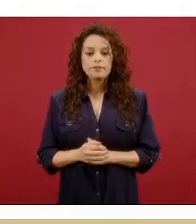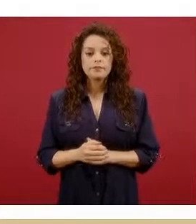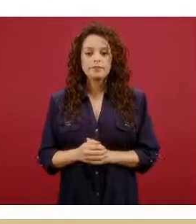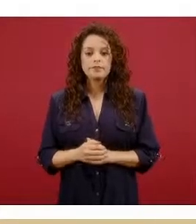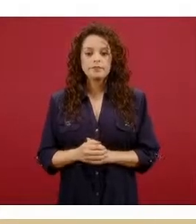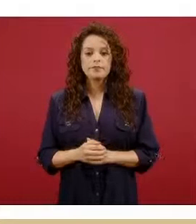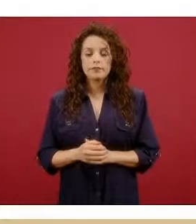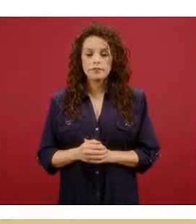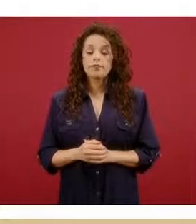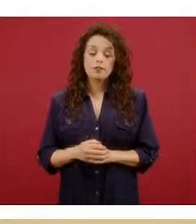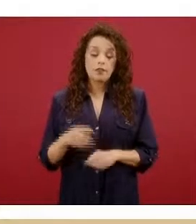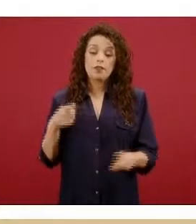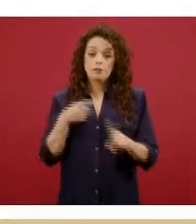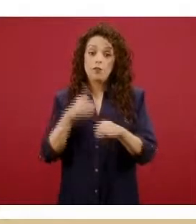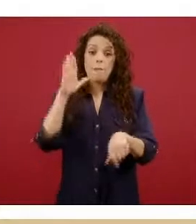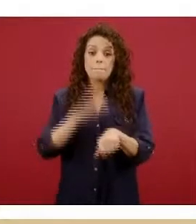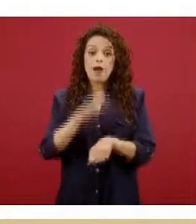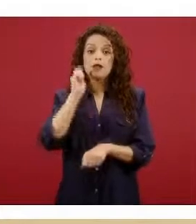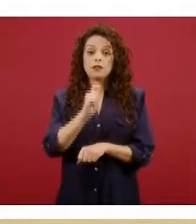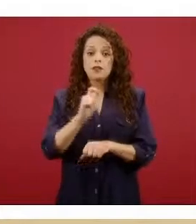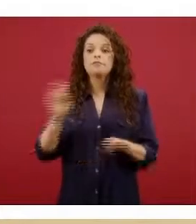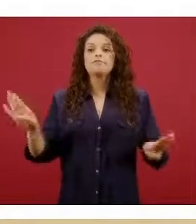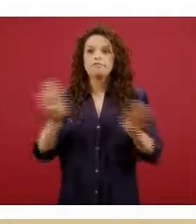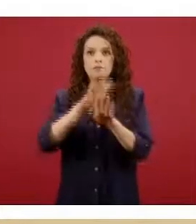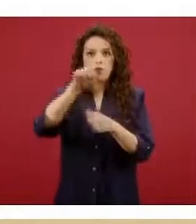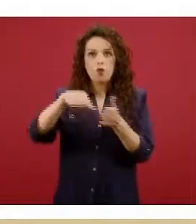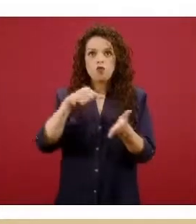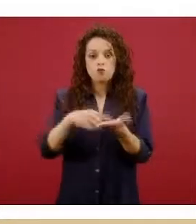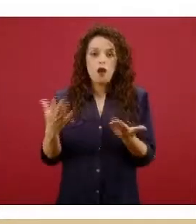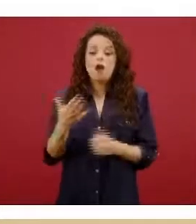particularmente los cerrados, donde no hay distanciamiento físico.